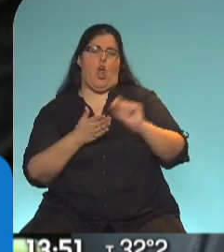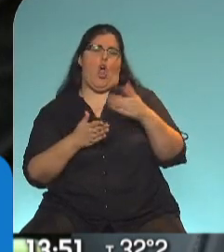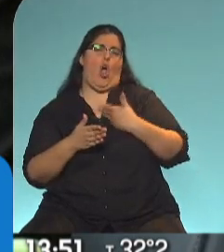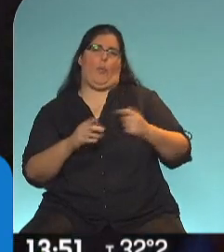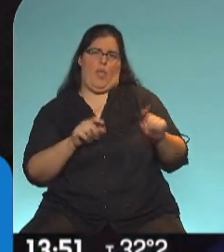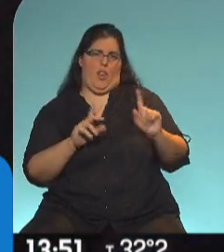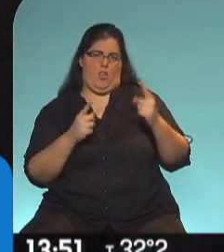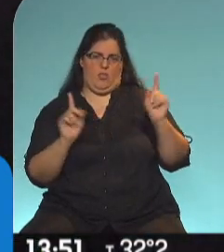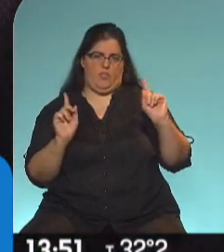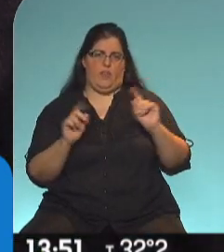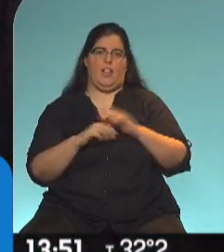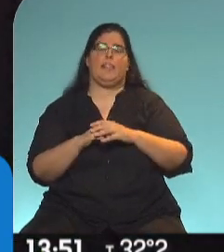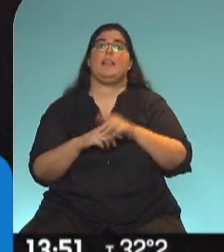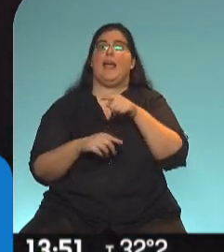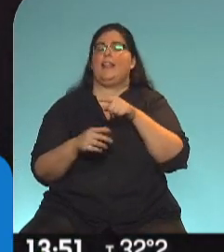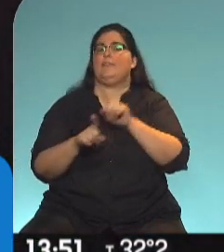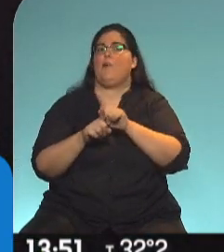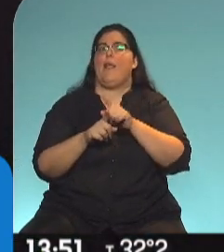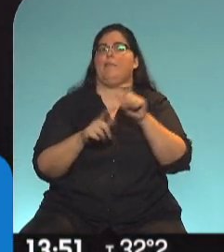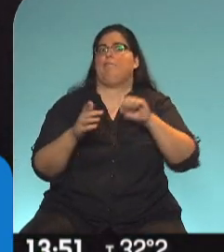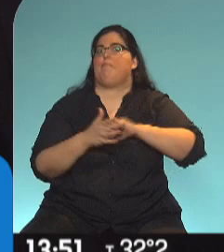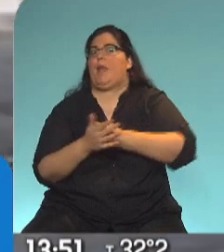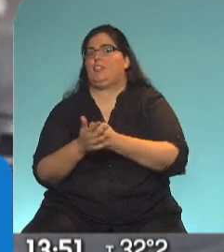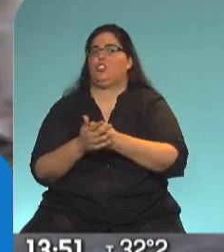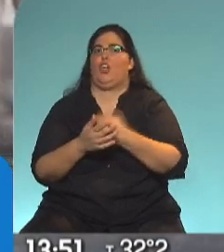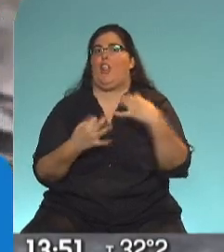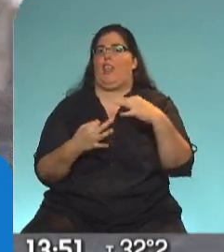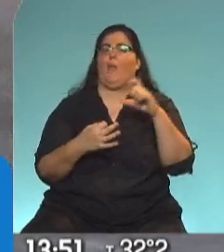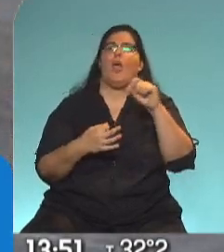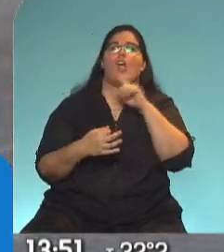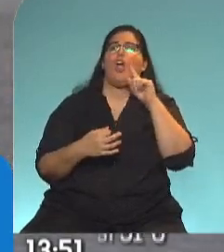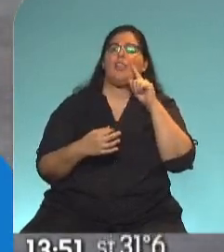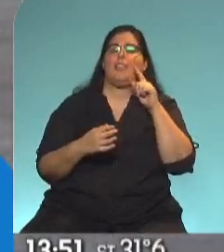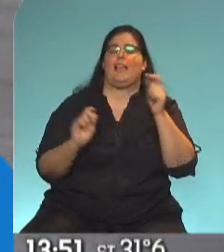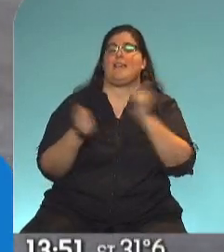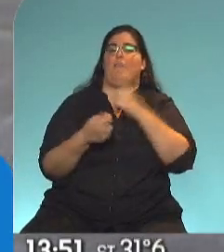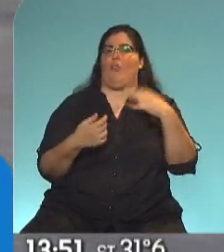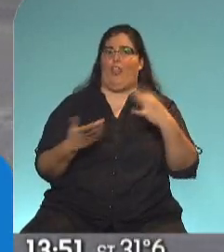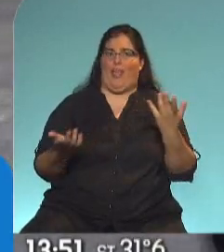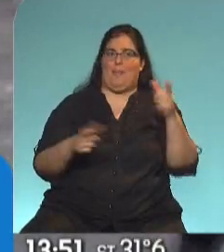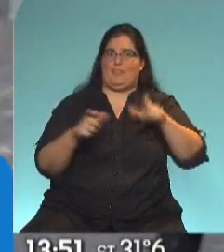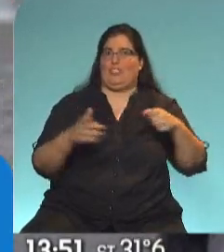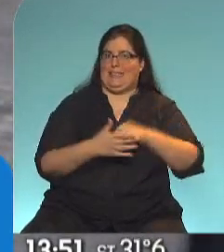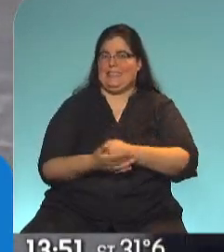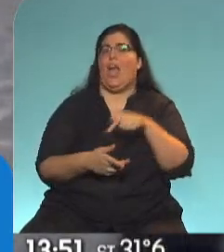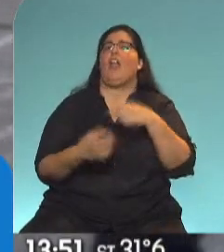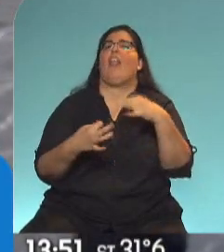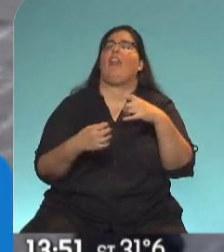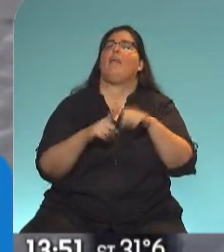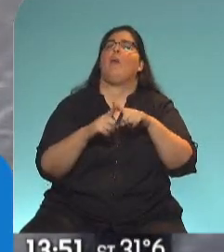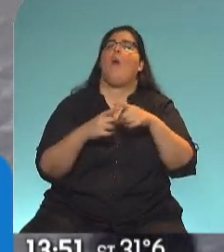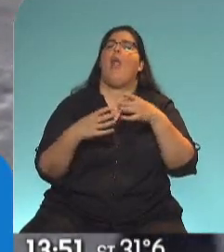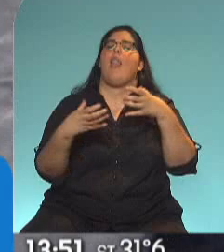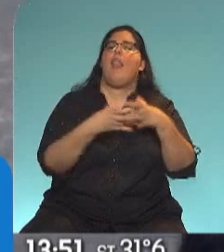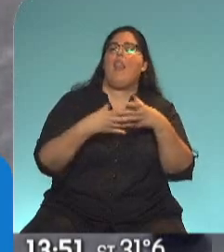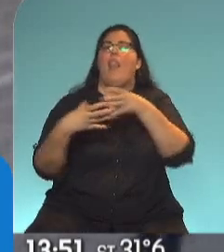fondos. Presionado a dar un giro a su gestión, Conte, de ahora en más, deberá consensuar con parte de la